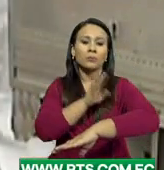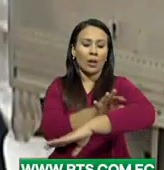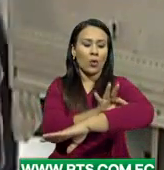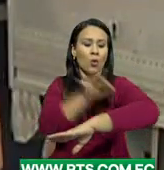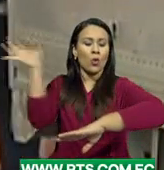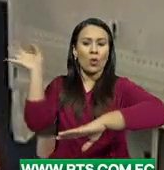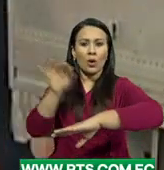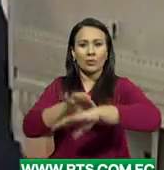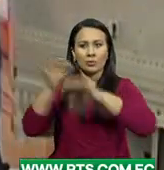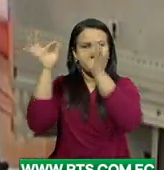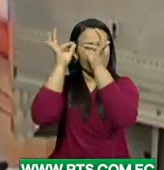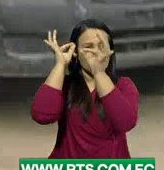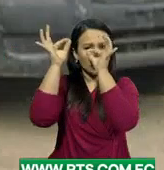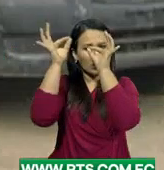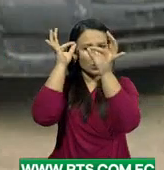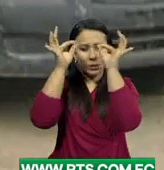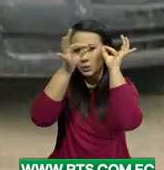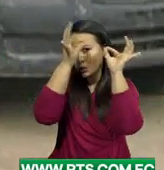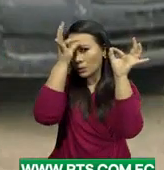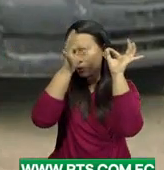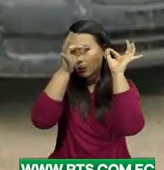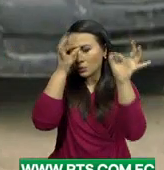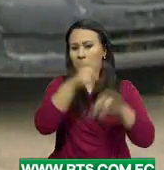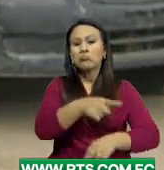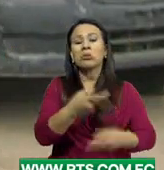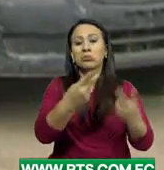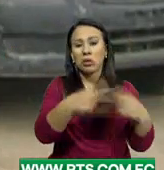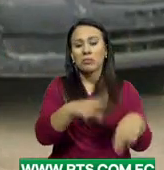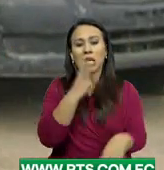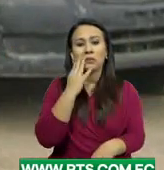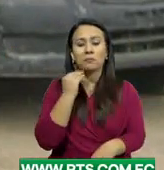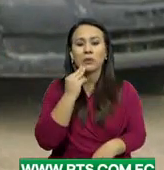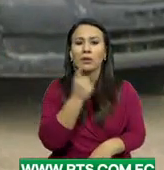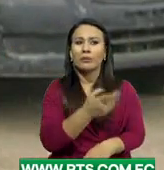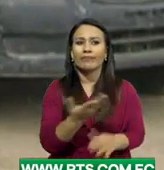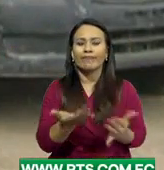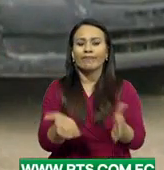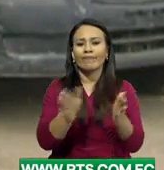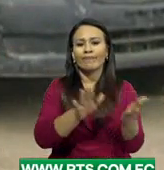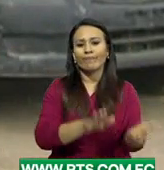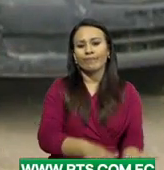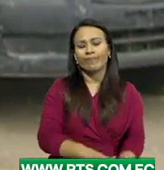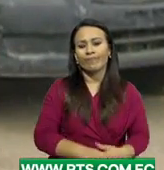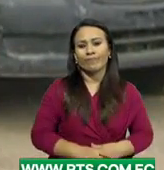el uso de hilos. Informó José Morales.